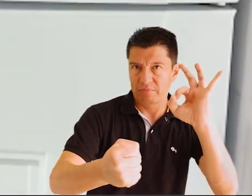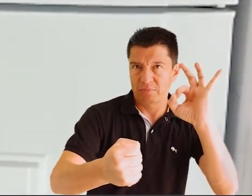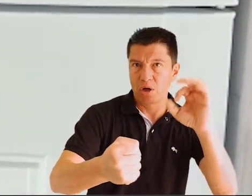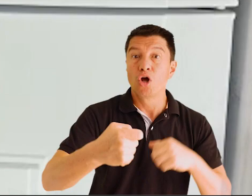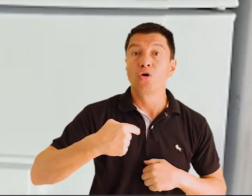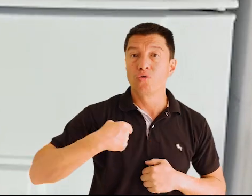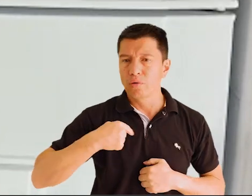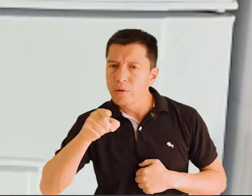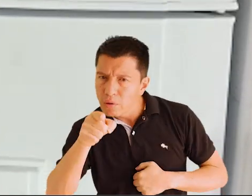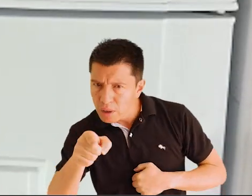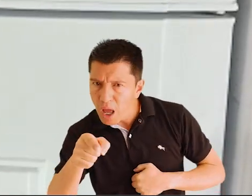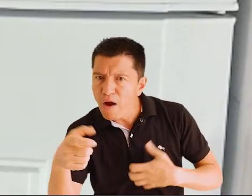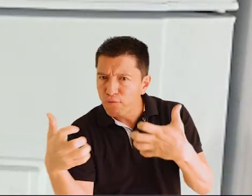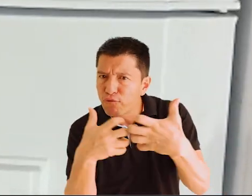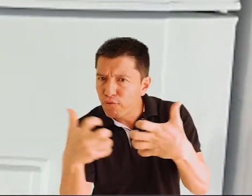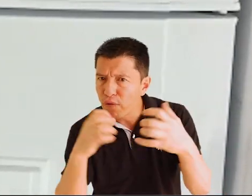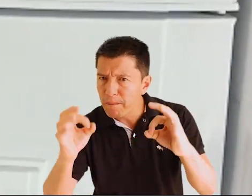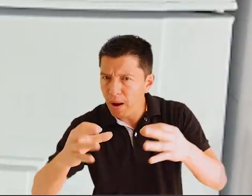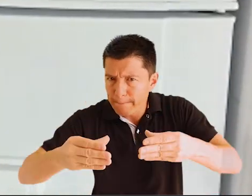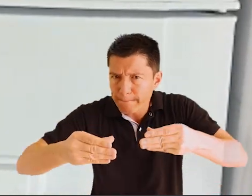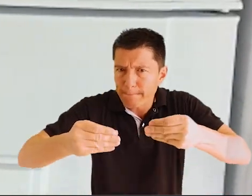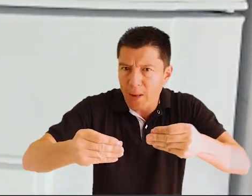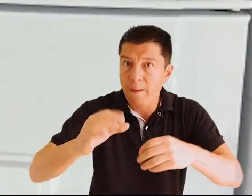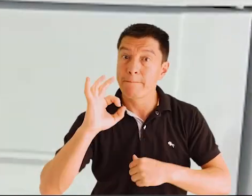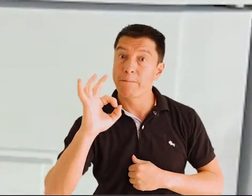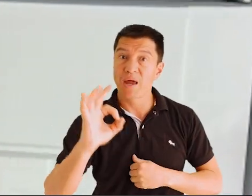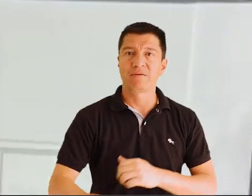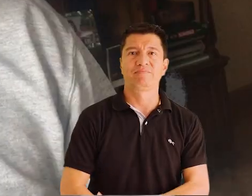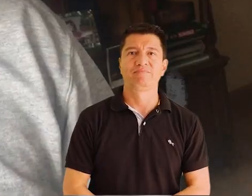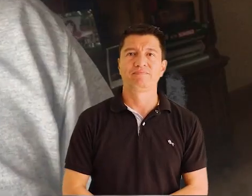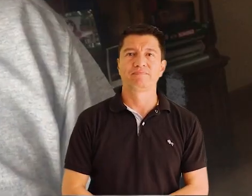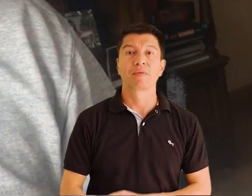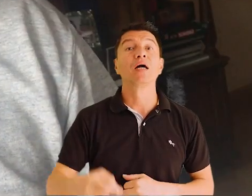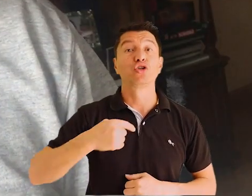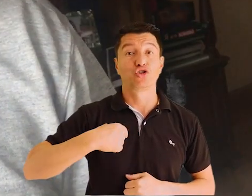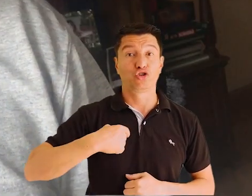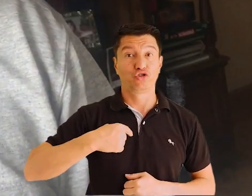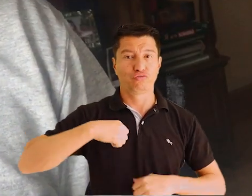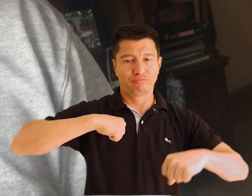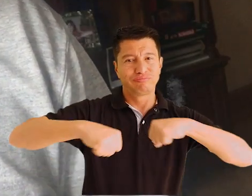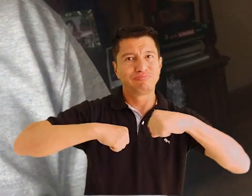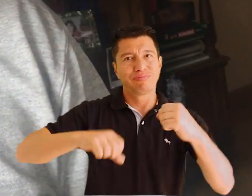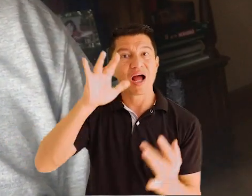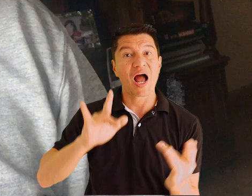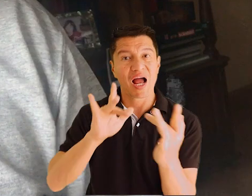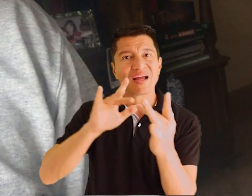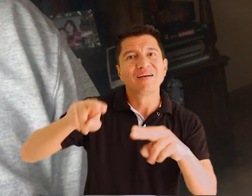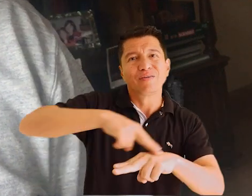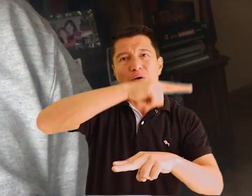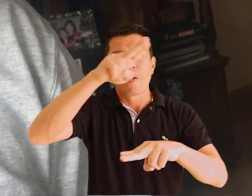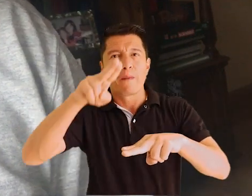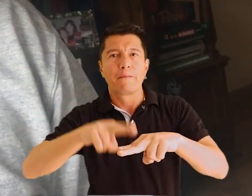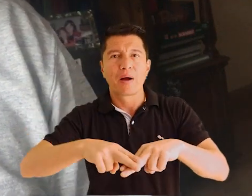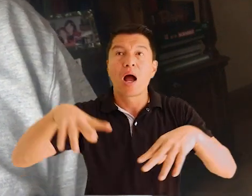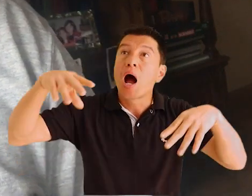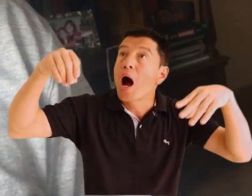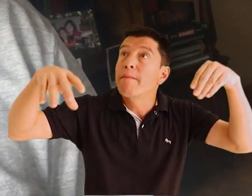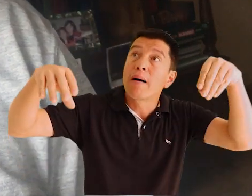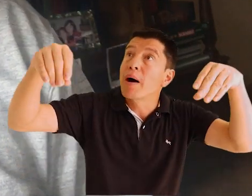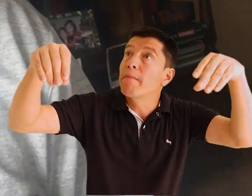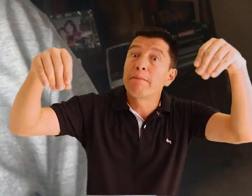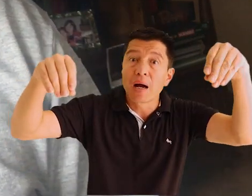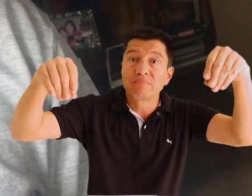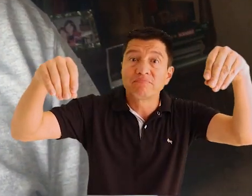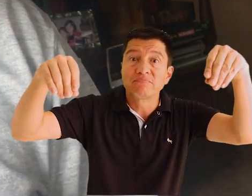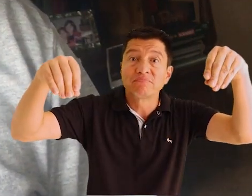constantemente aseguro que se sellen herméticamente. Y vivo ambientalmente en equilibrio con la naturaleza, apagando por